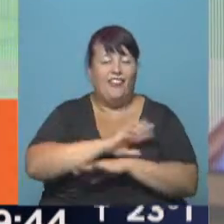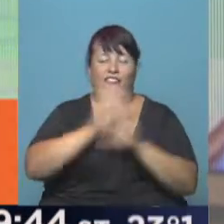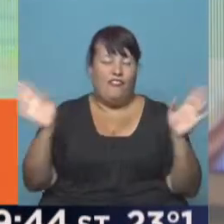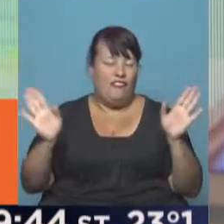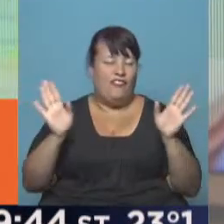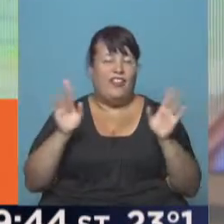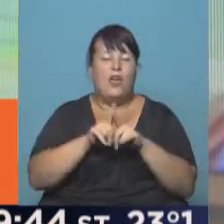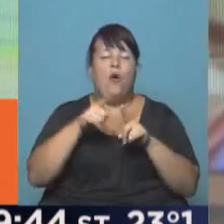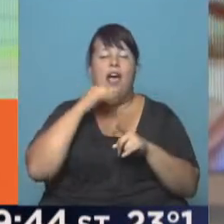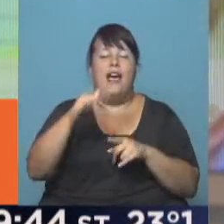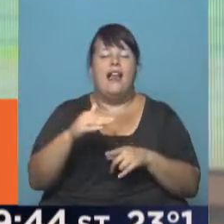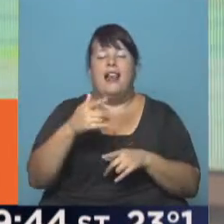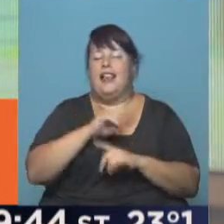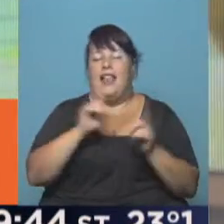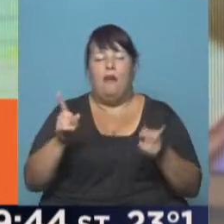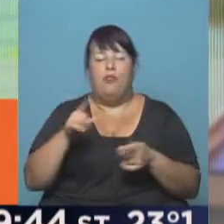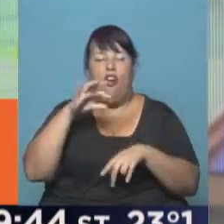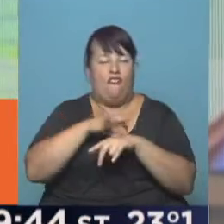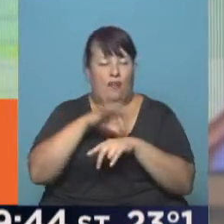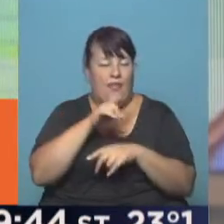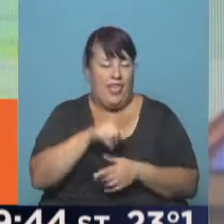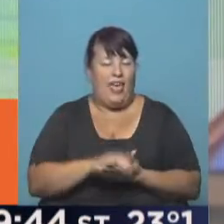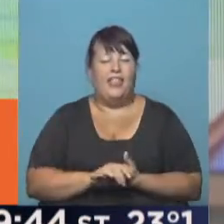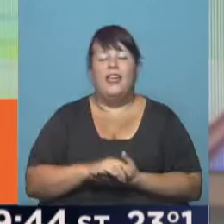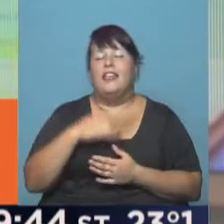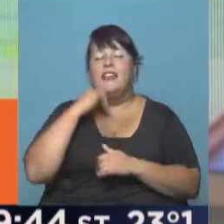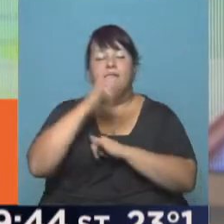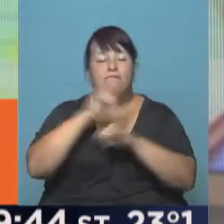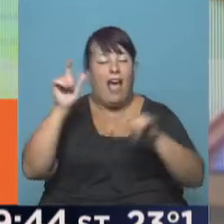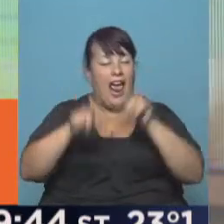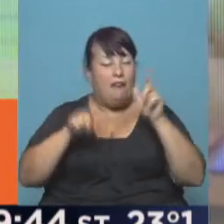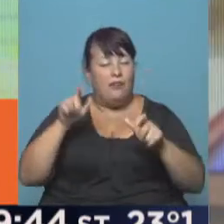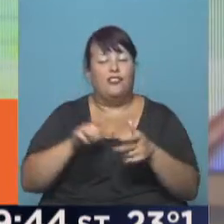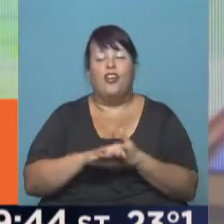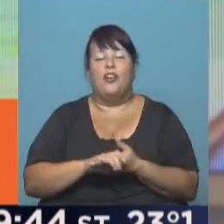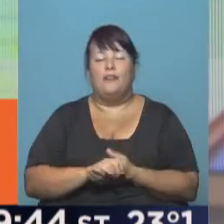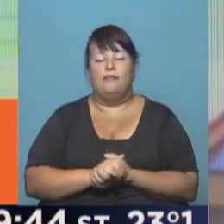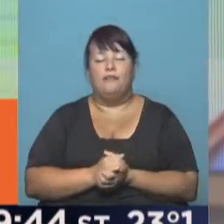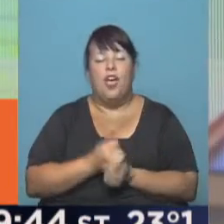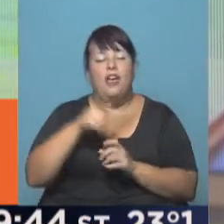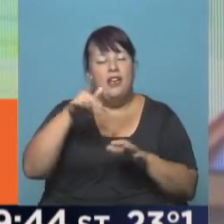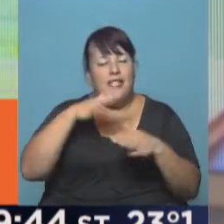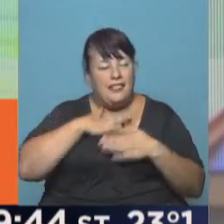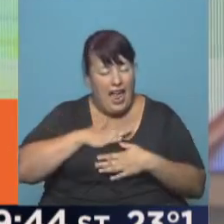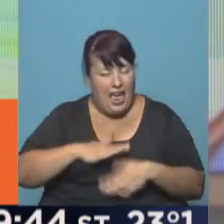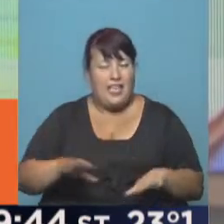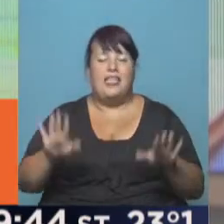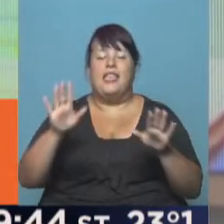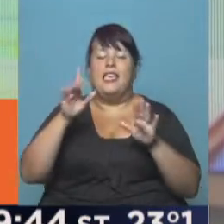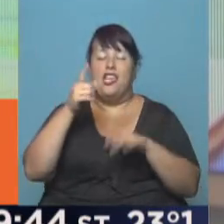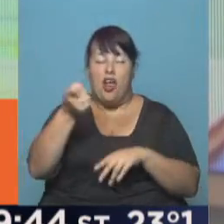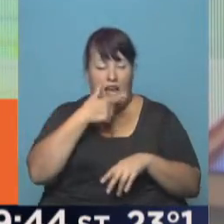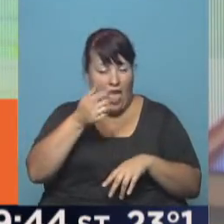que mencionar siquiera esta enfermedad y decirle a la gente que con tranquilidad tomen